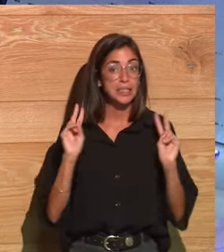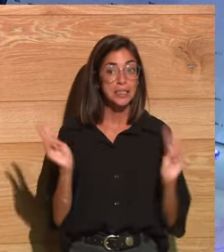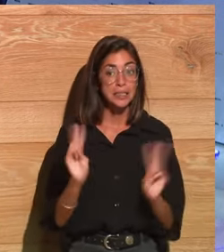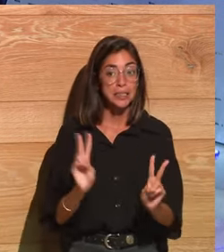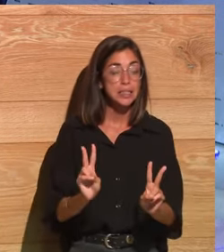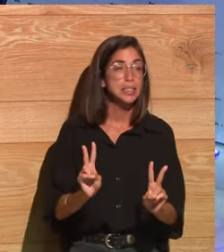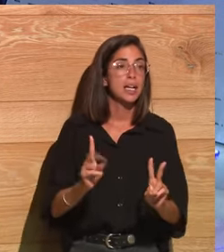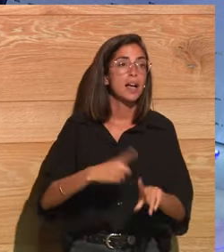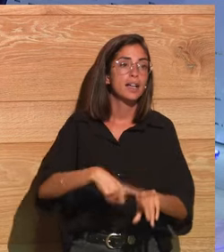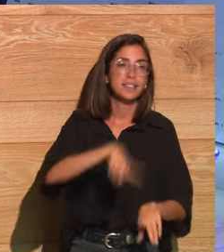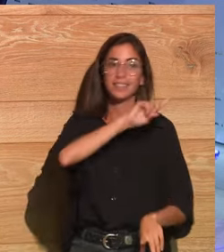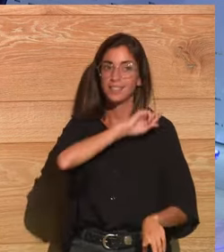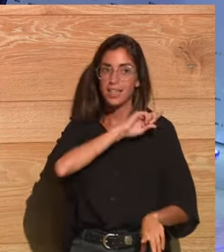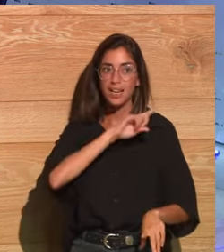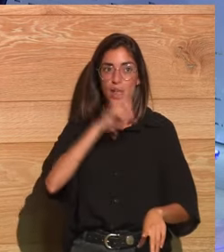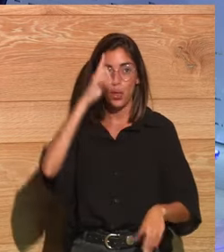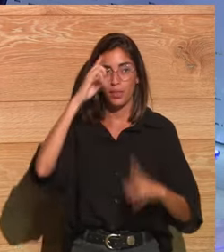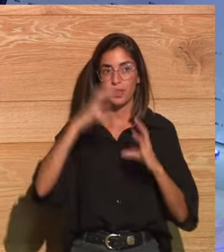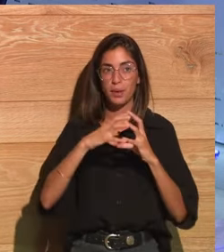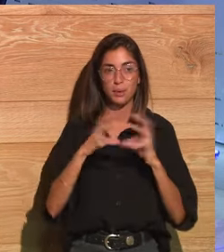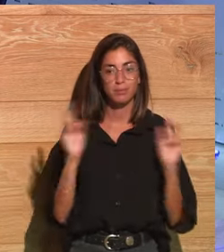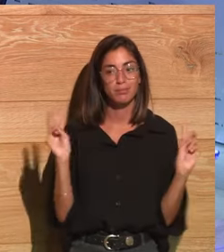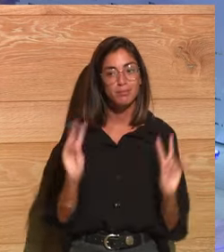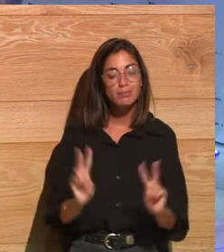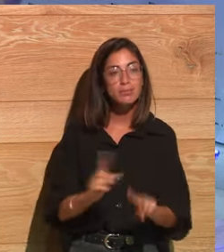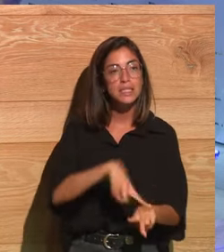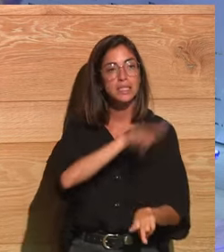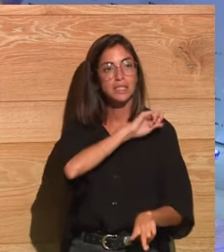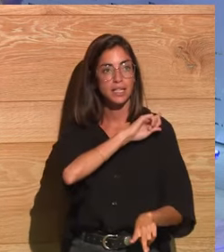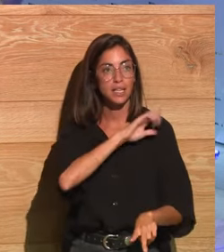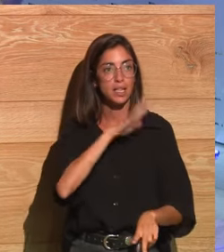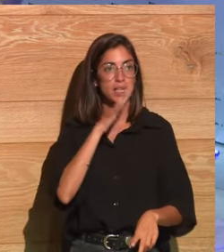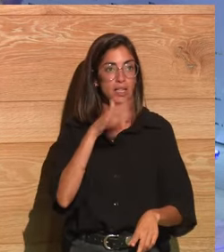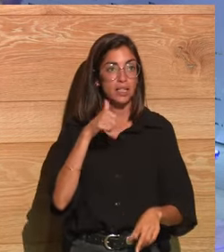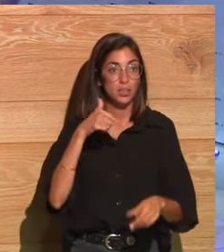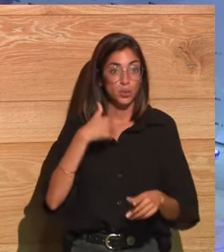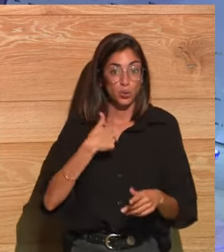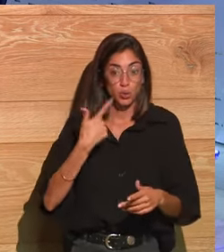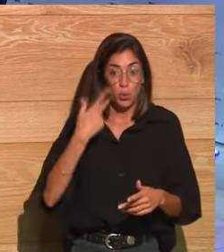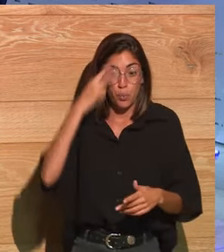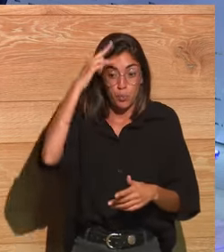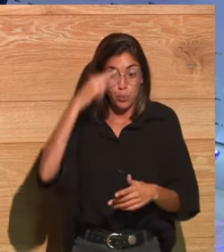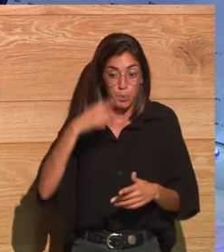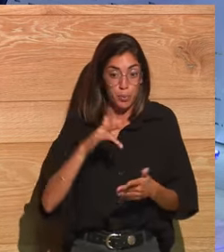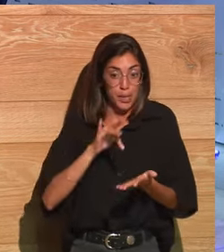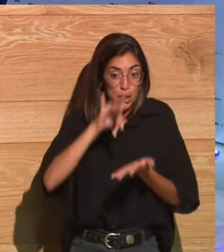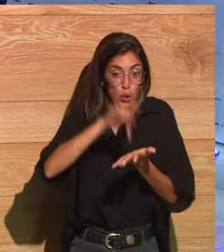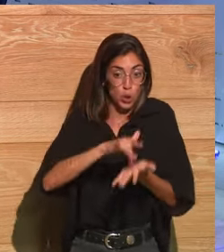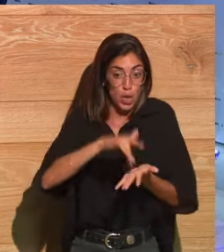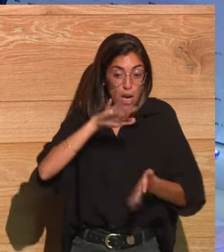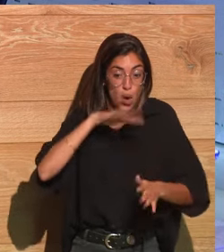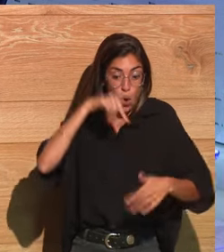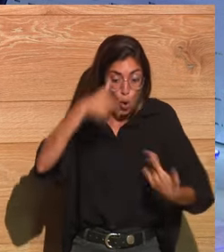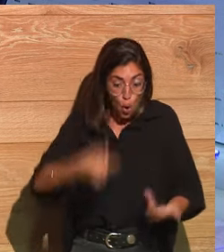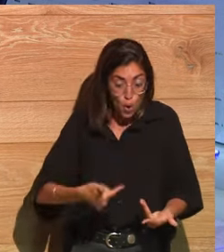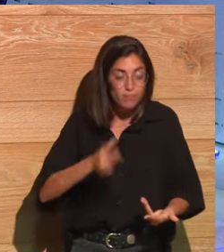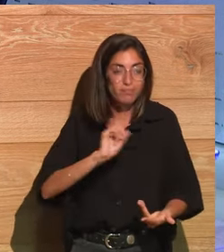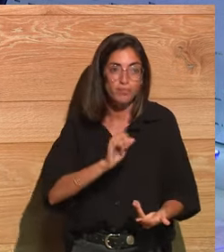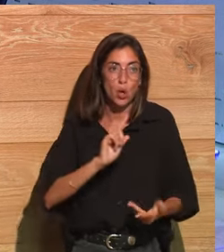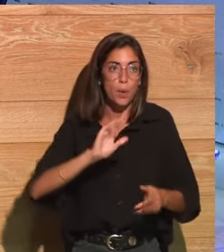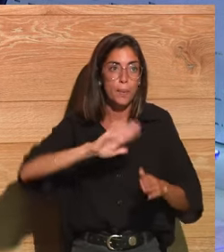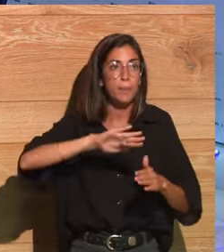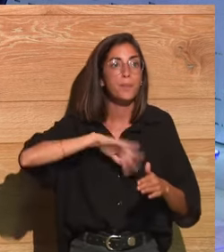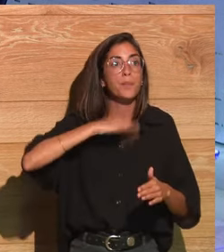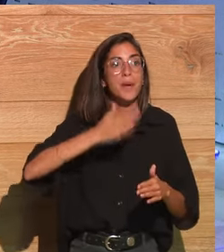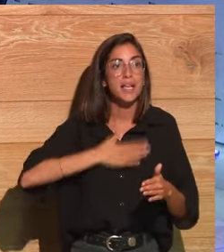un cerebro hiperactivado que ya no solo se preocupa de él y de lo que me pasa ahora o de lo que me pasará mañana, sino que somos capaces de preocuparnos de lo que le